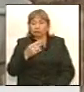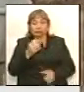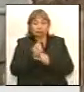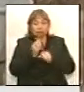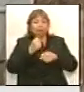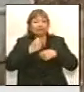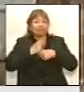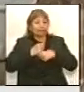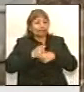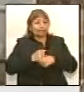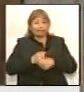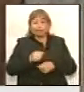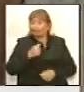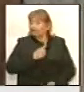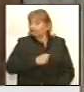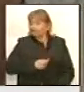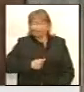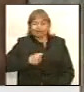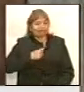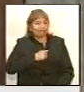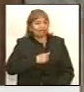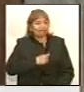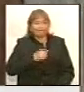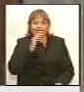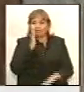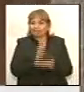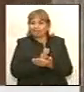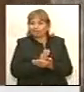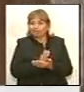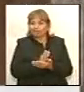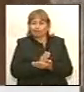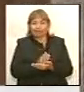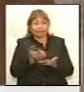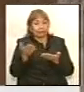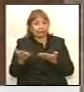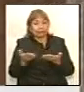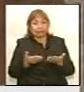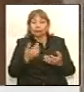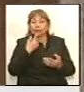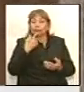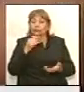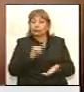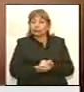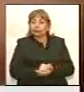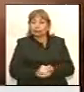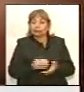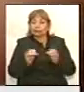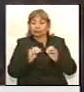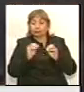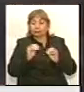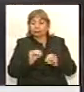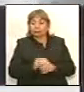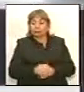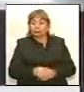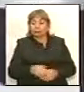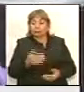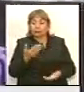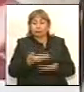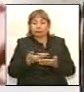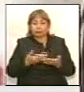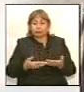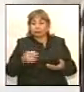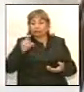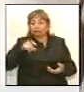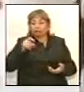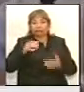obra, pero lamentablemente se paralizó. Frente a esa demora, los pobladores de la zona con sus propios recursos